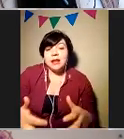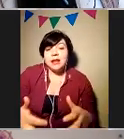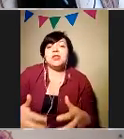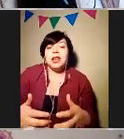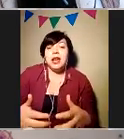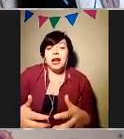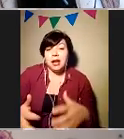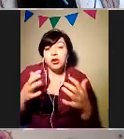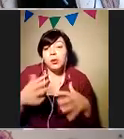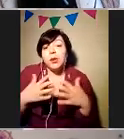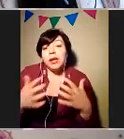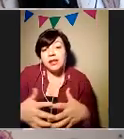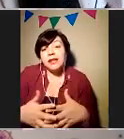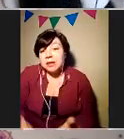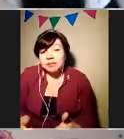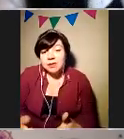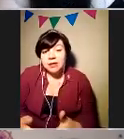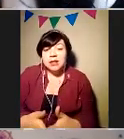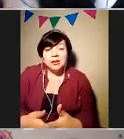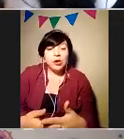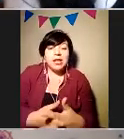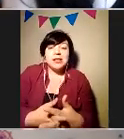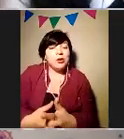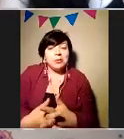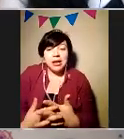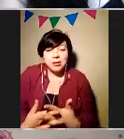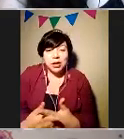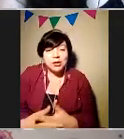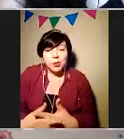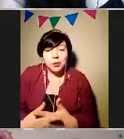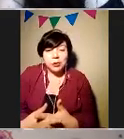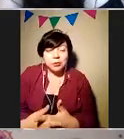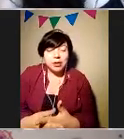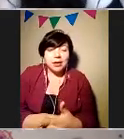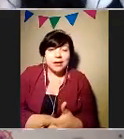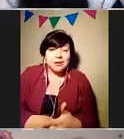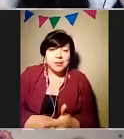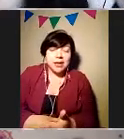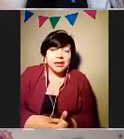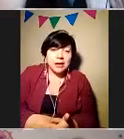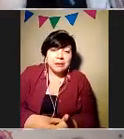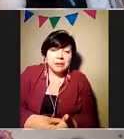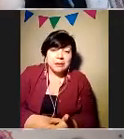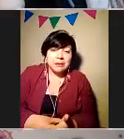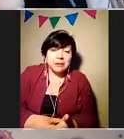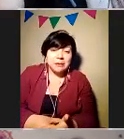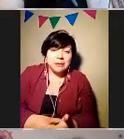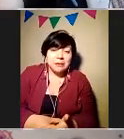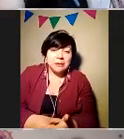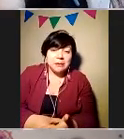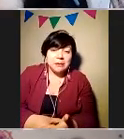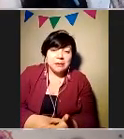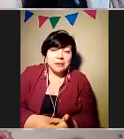calidad a ni idea, que en este caso sería la no crueldad animal. No es que se norme a la industria en su conjunto, porque eso implicaría